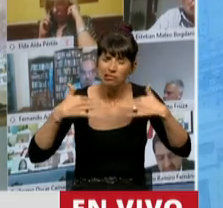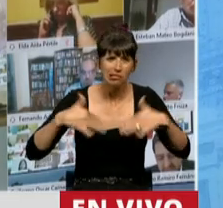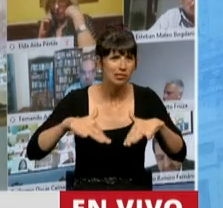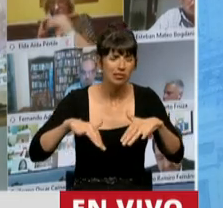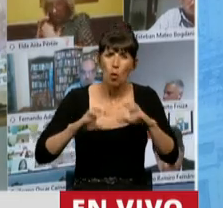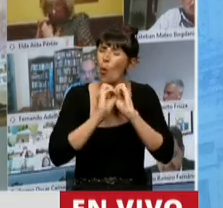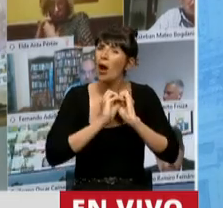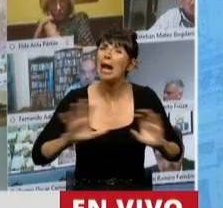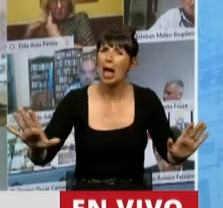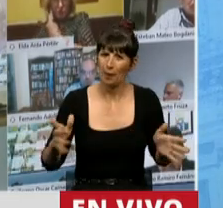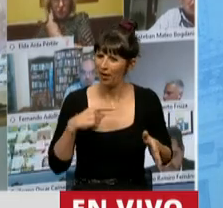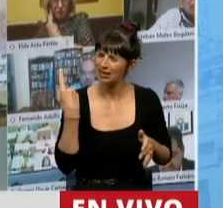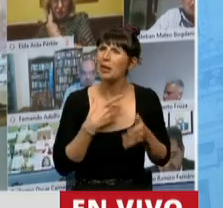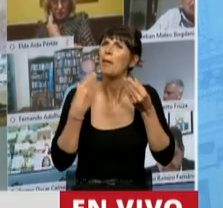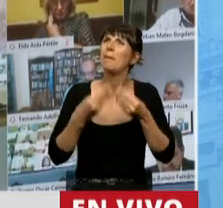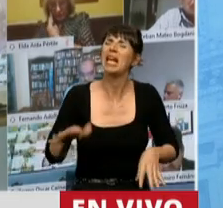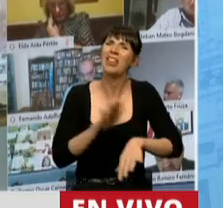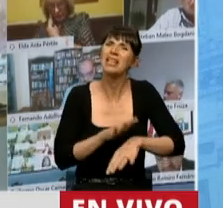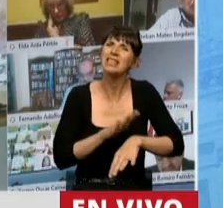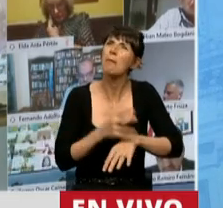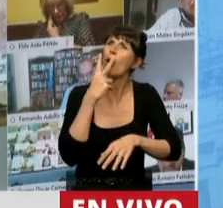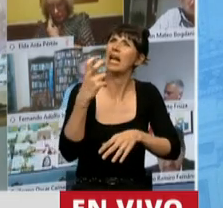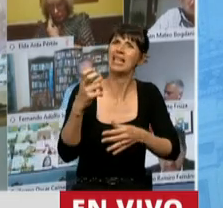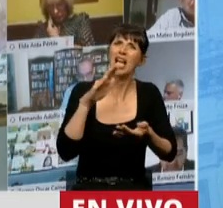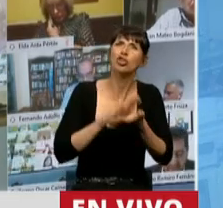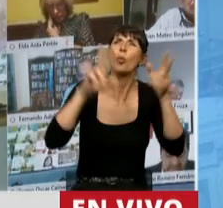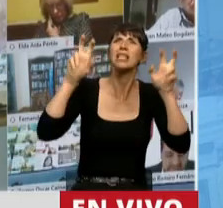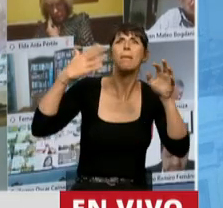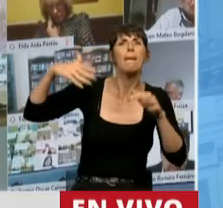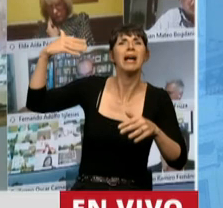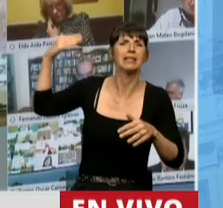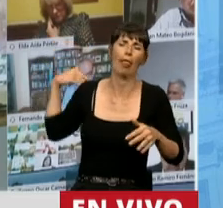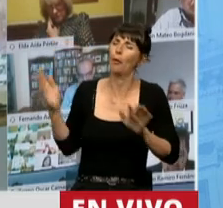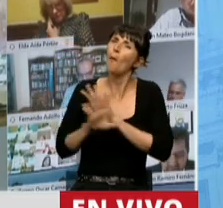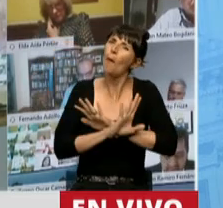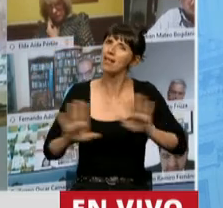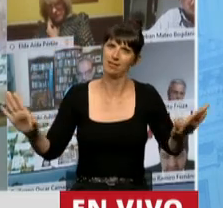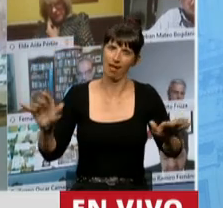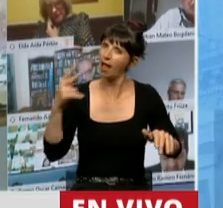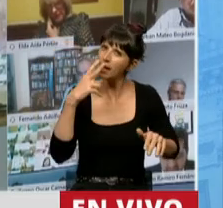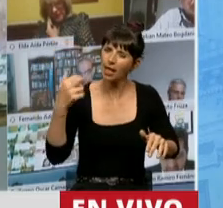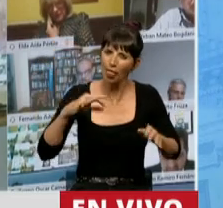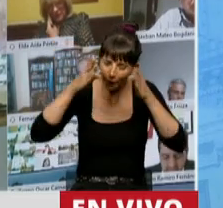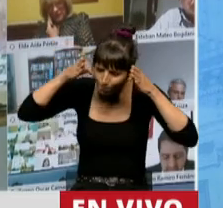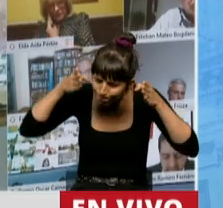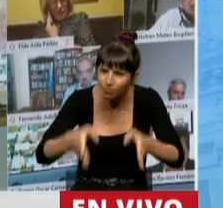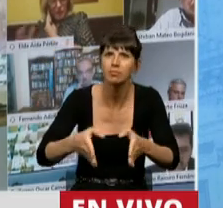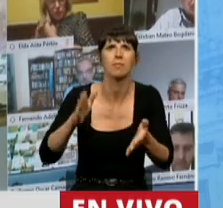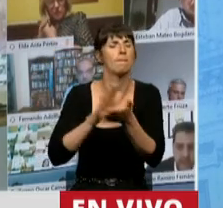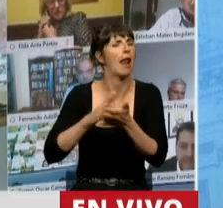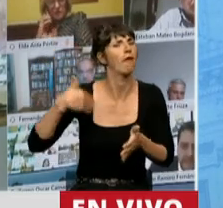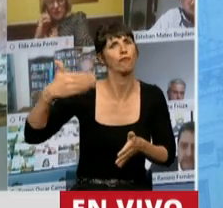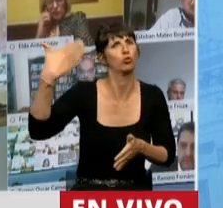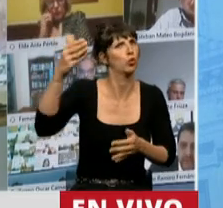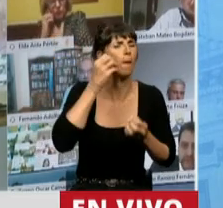para que perdamos tiempo y energías en el pasado y que no pongamos todas ellas en la construcción de un futuro